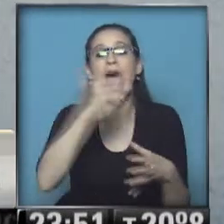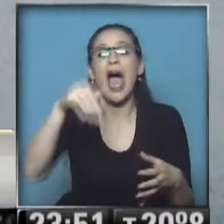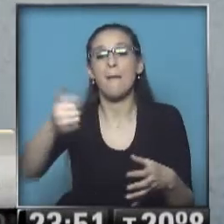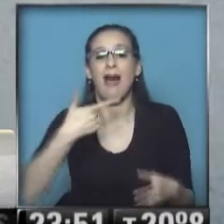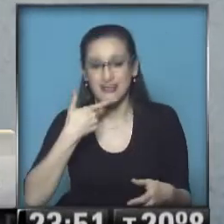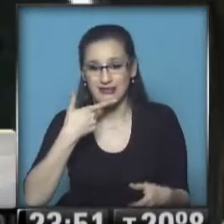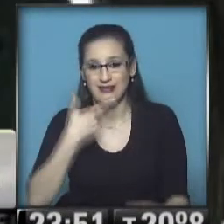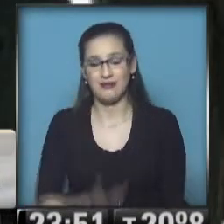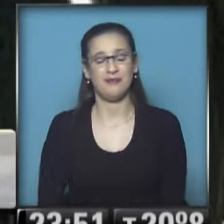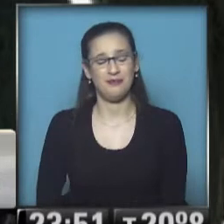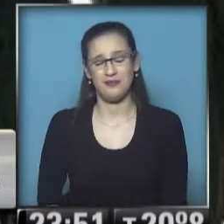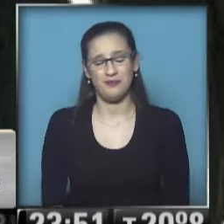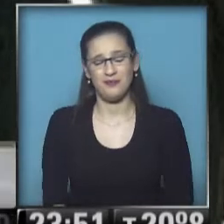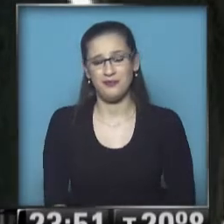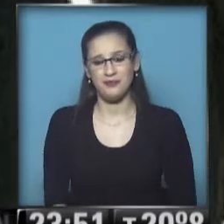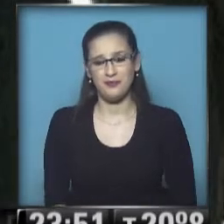un bombardeo.